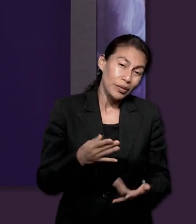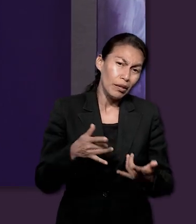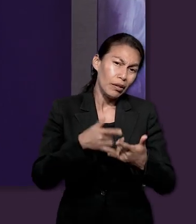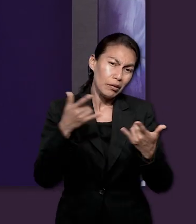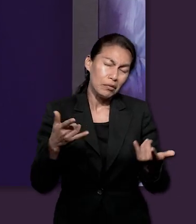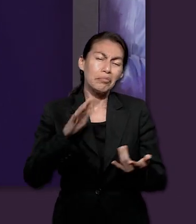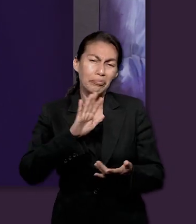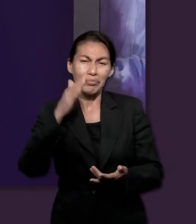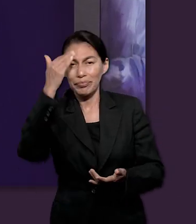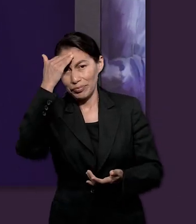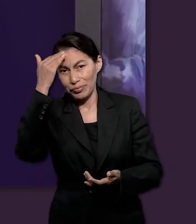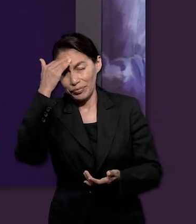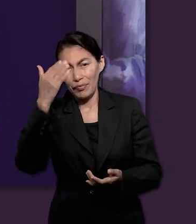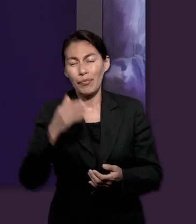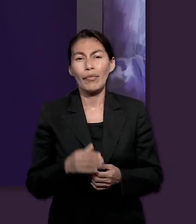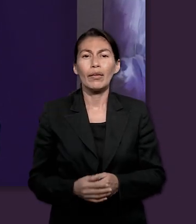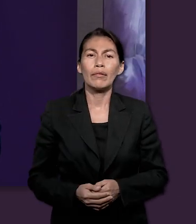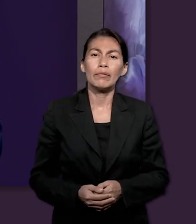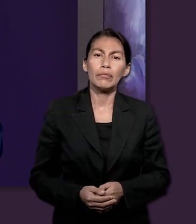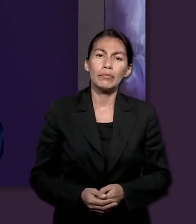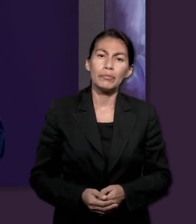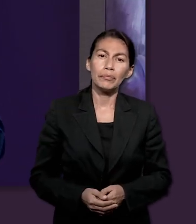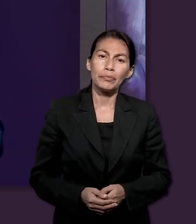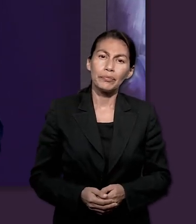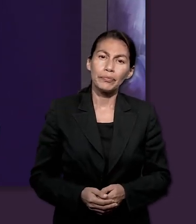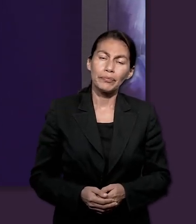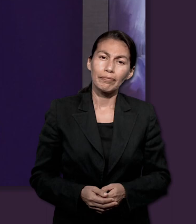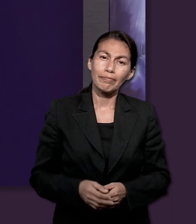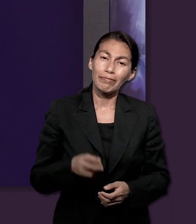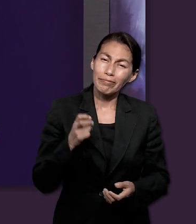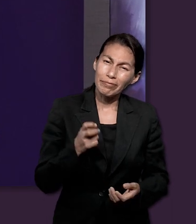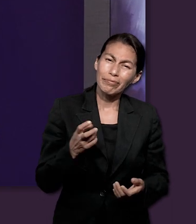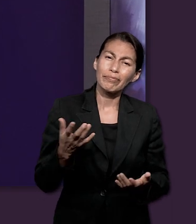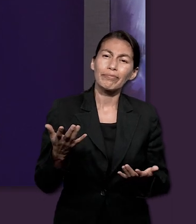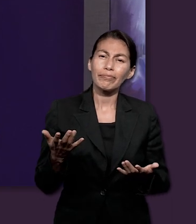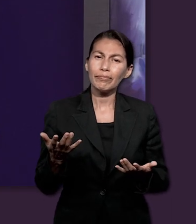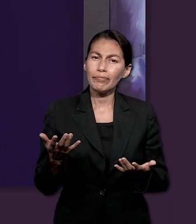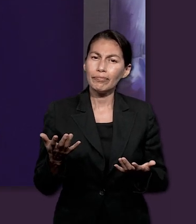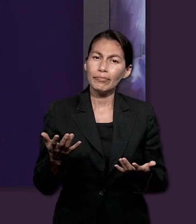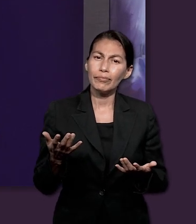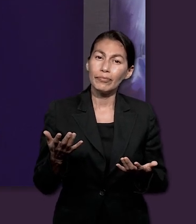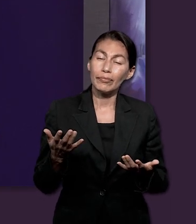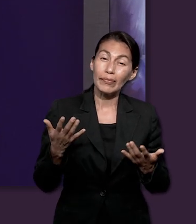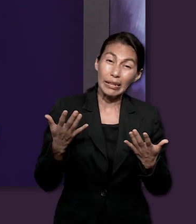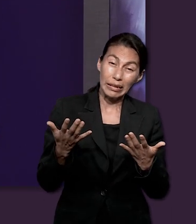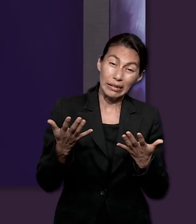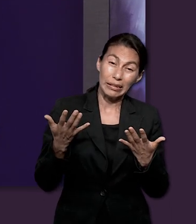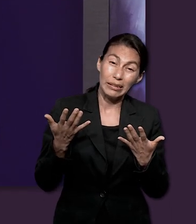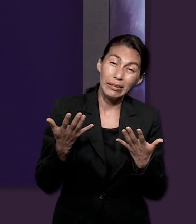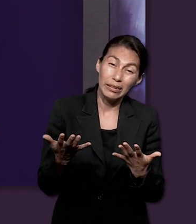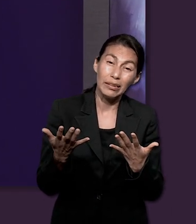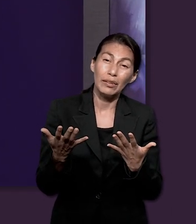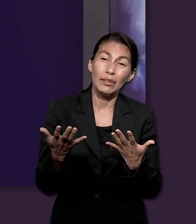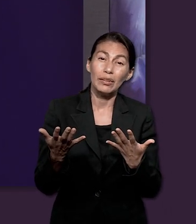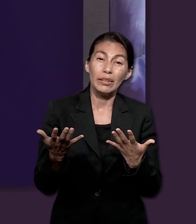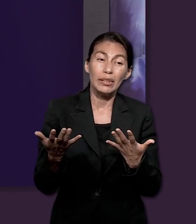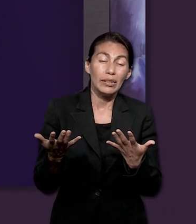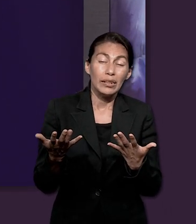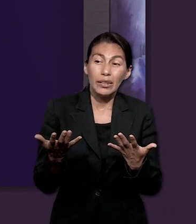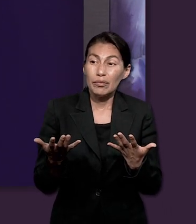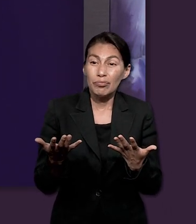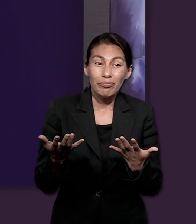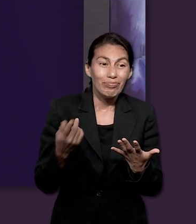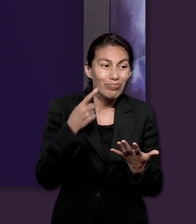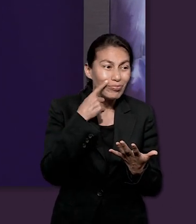la historia nosotros la conocemos, ¿no? Y ese deseo de mirar